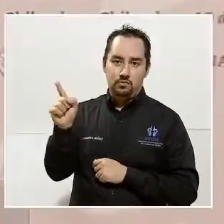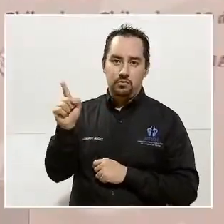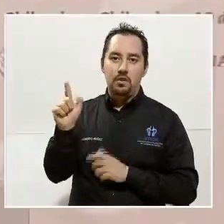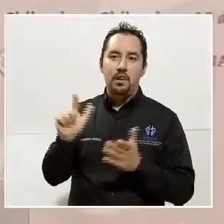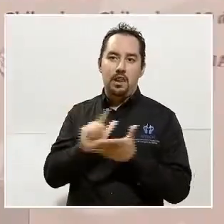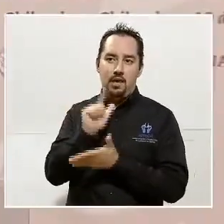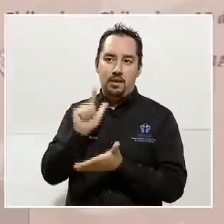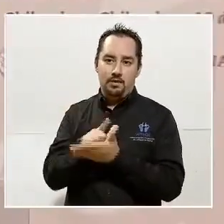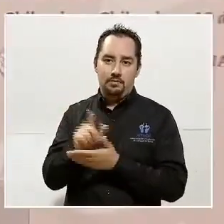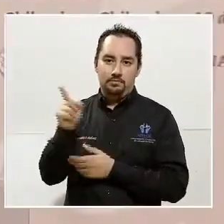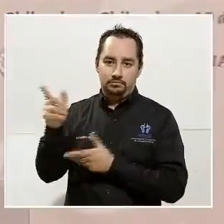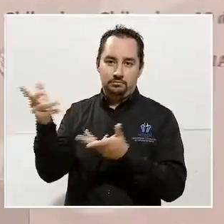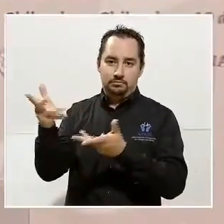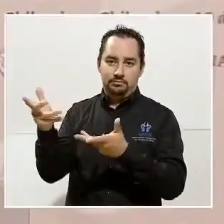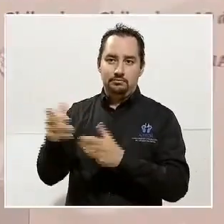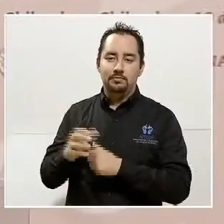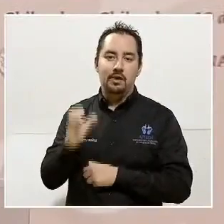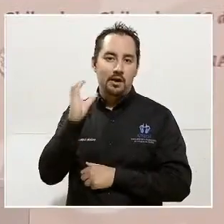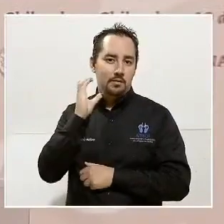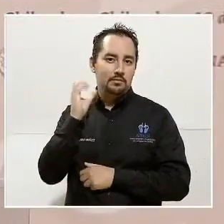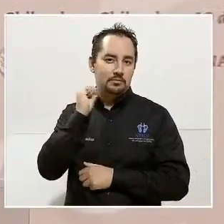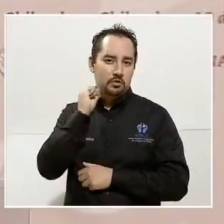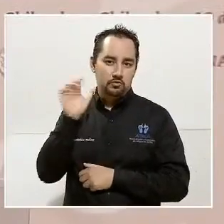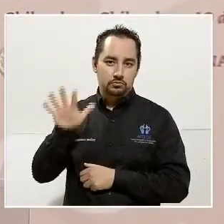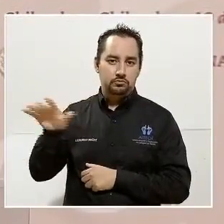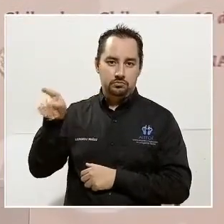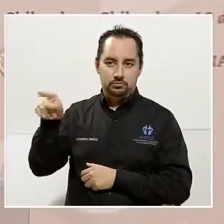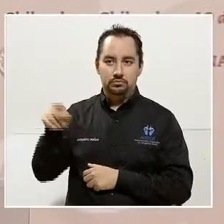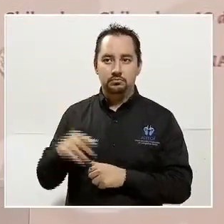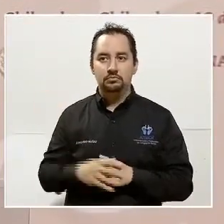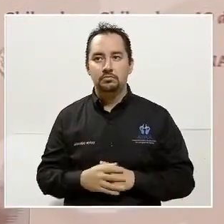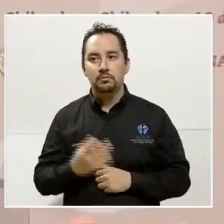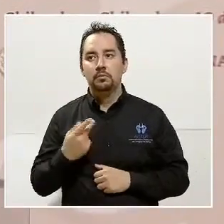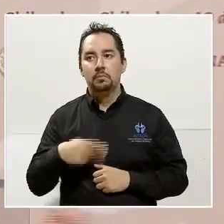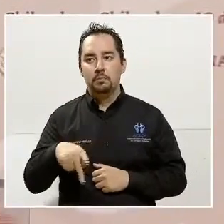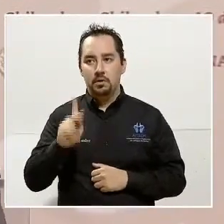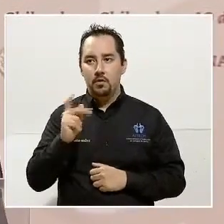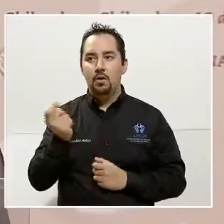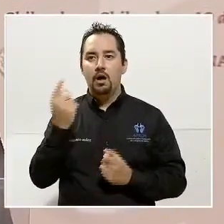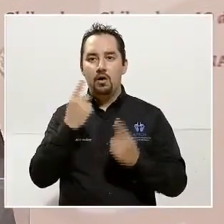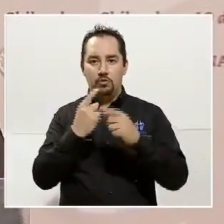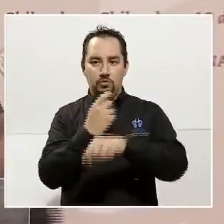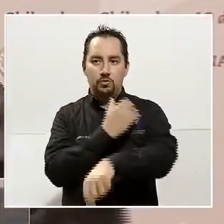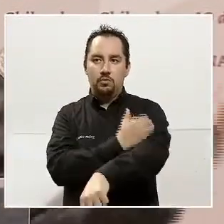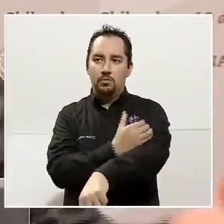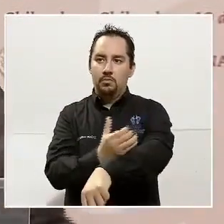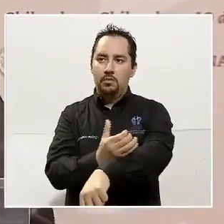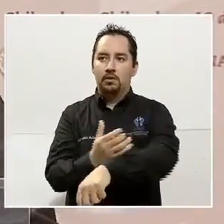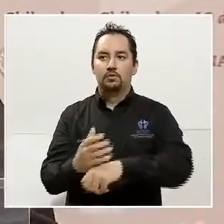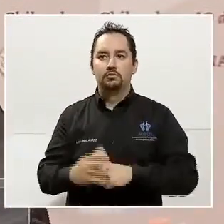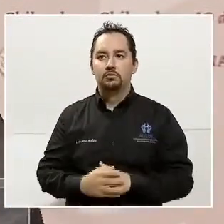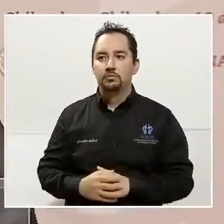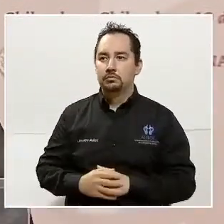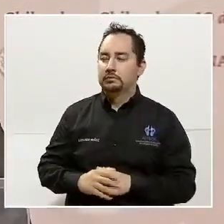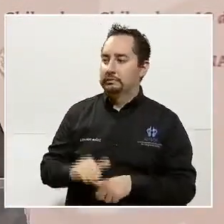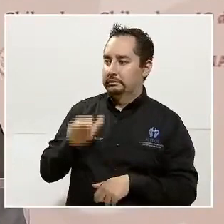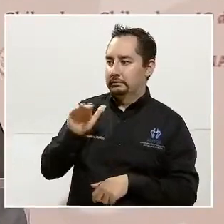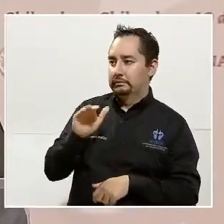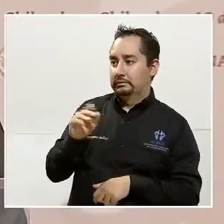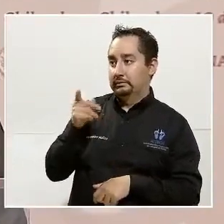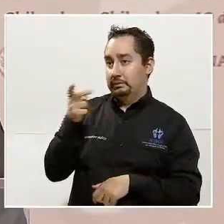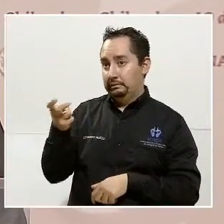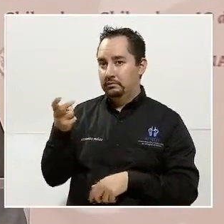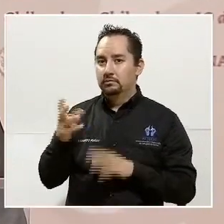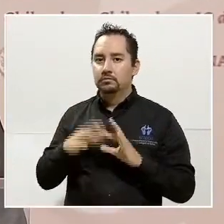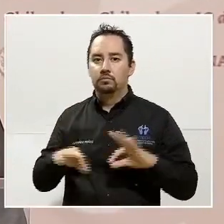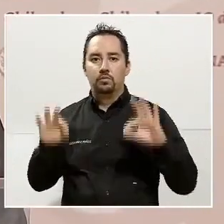legalmente, pero sí hablé con algunos compañeros y les dije: esto es